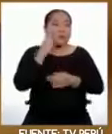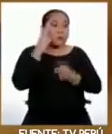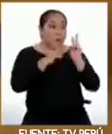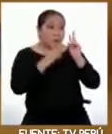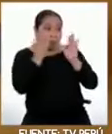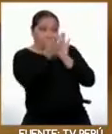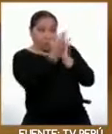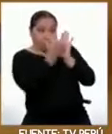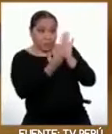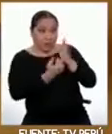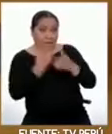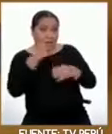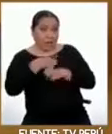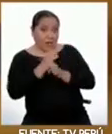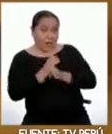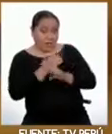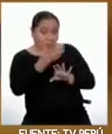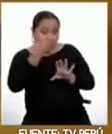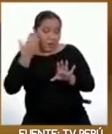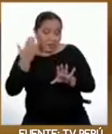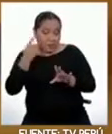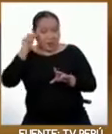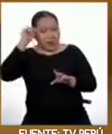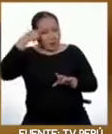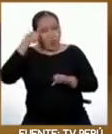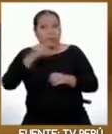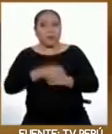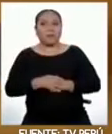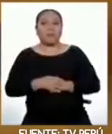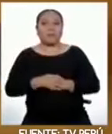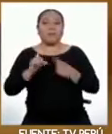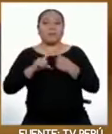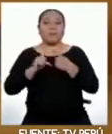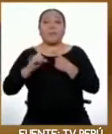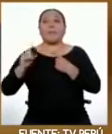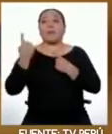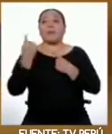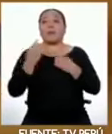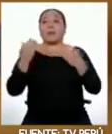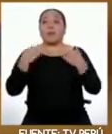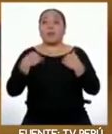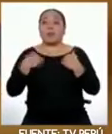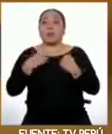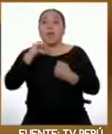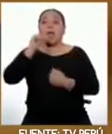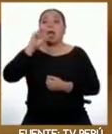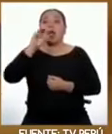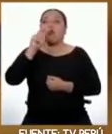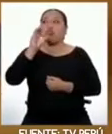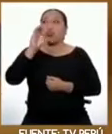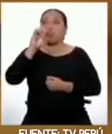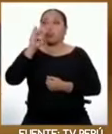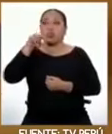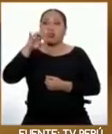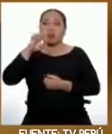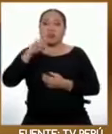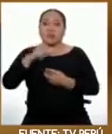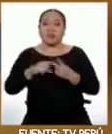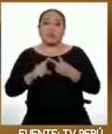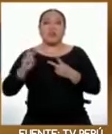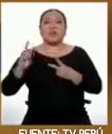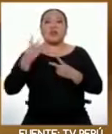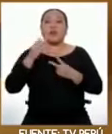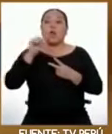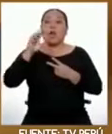que creamos juntos hace un momento para recordarlo. En primer lugar, tenemos las acotaciones. En segundo